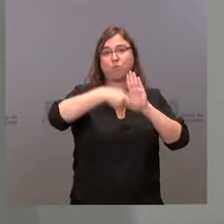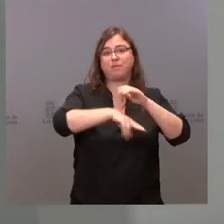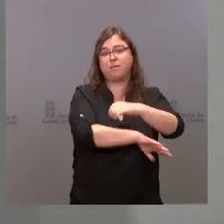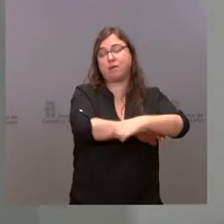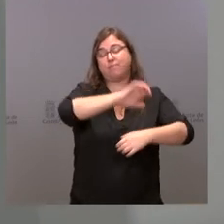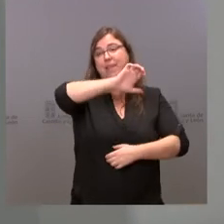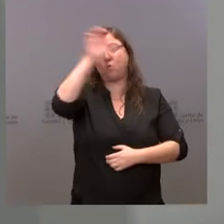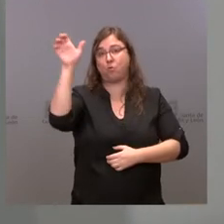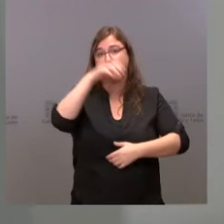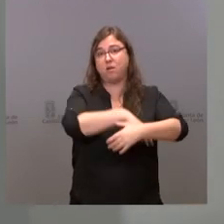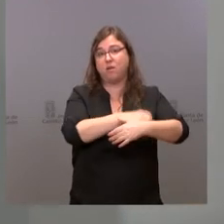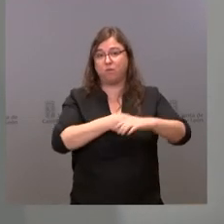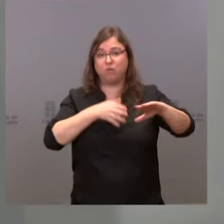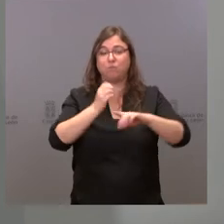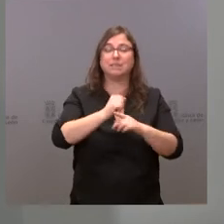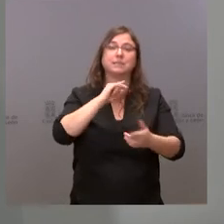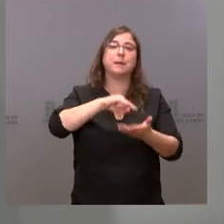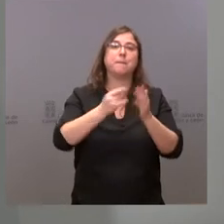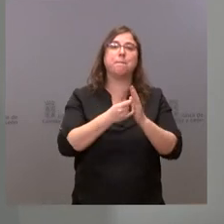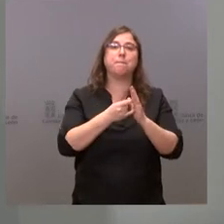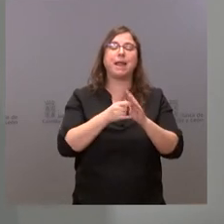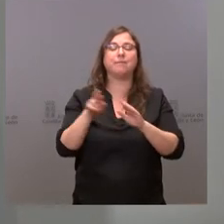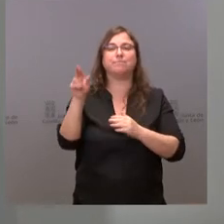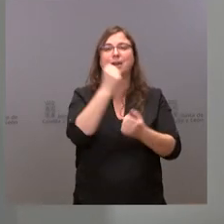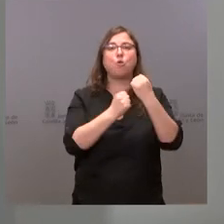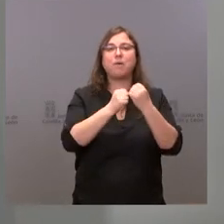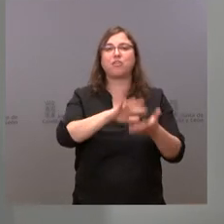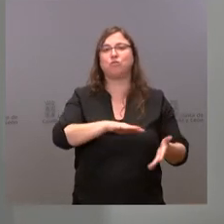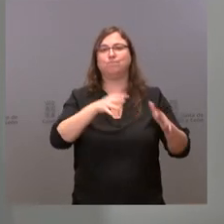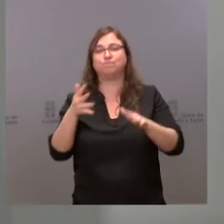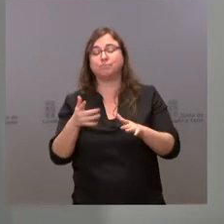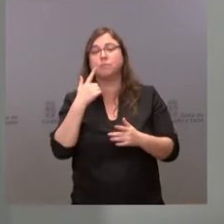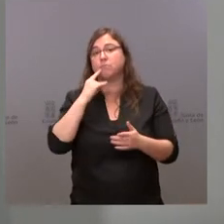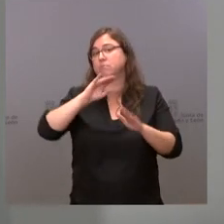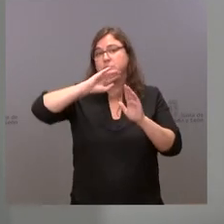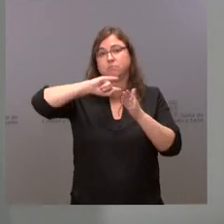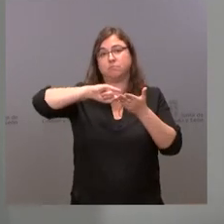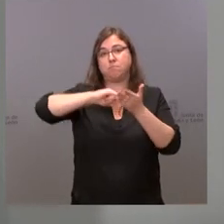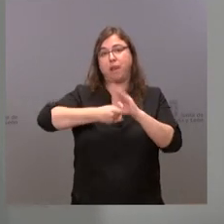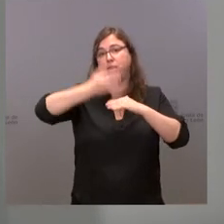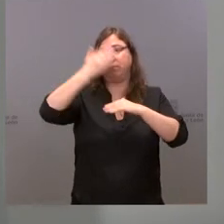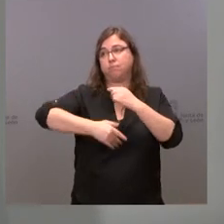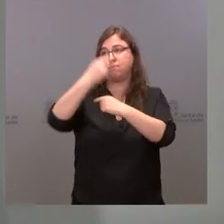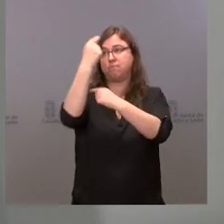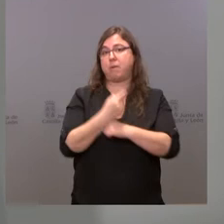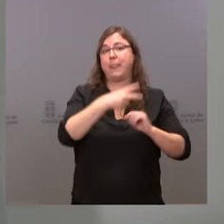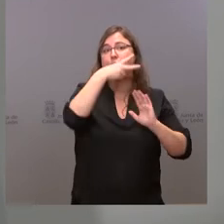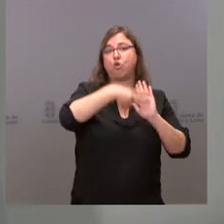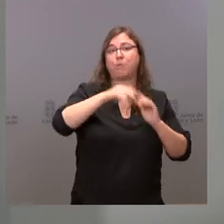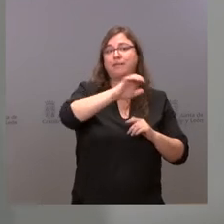estos fondos y al plan de recuperación y resiliencia el otro lo vamos a elaborar en el plazo que establece la normativa europea que no tiene nada que ver con los